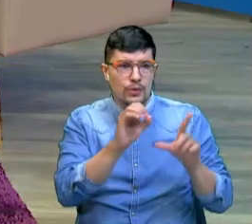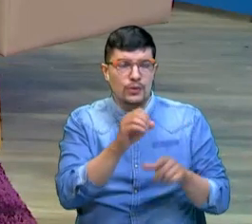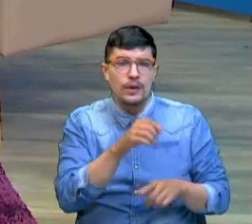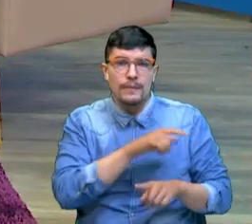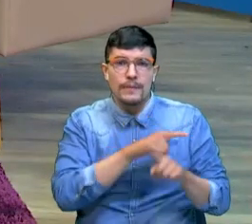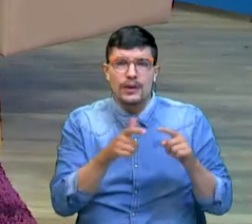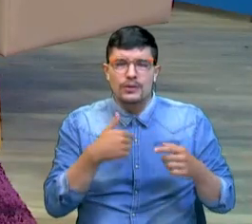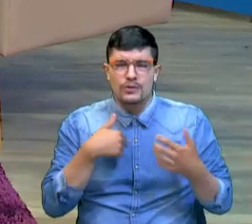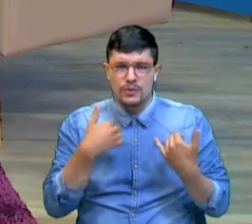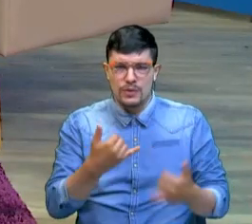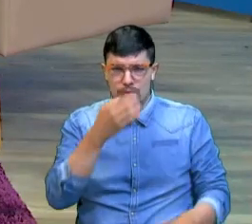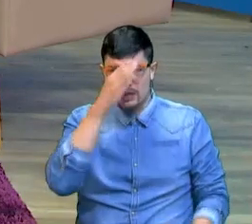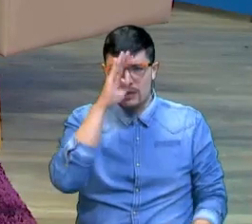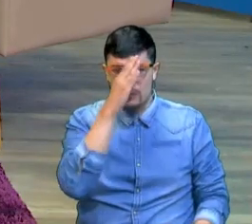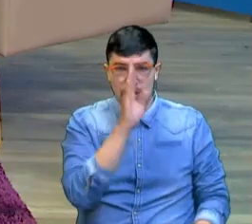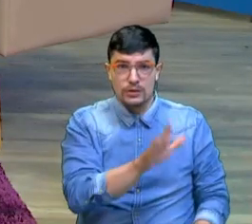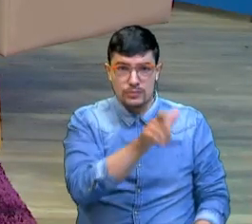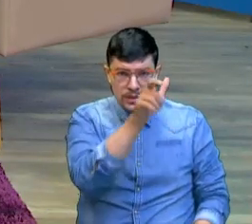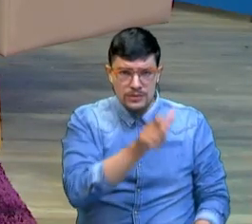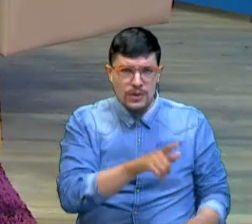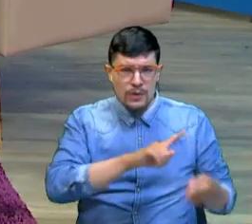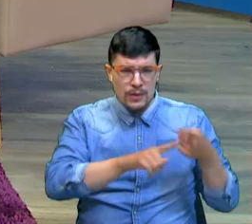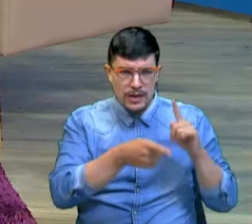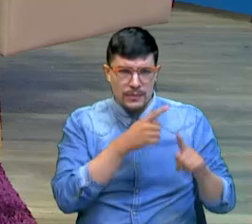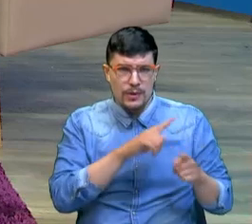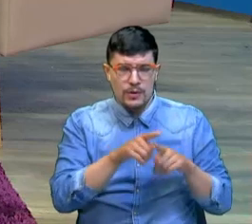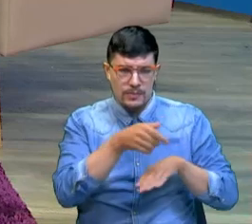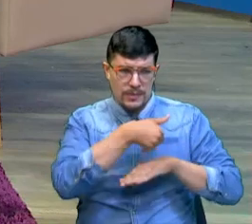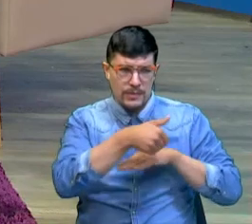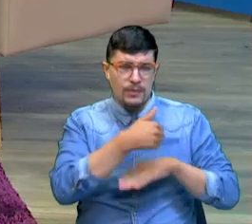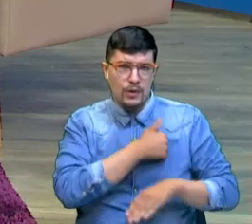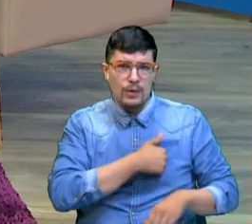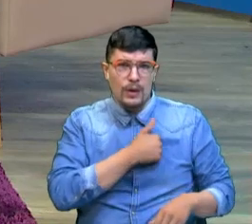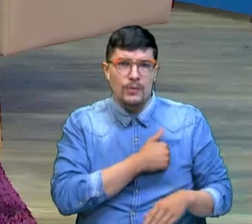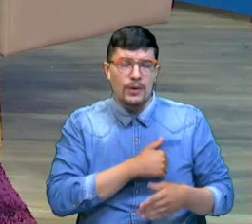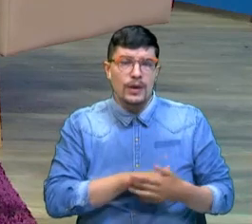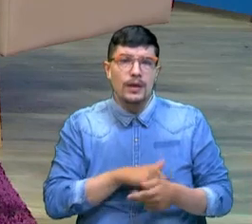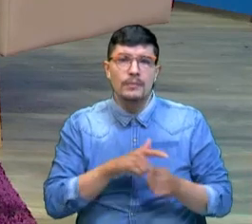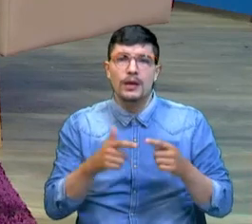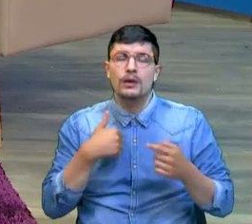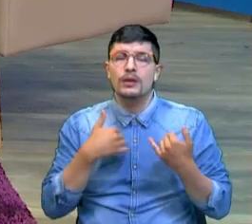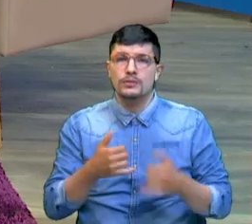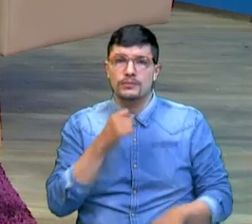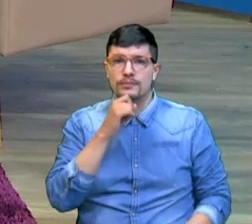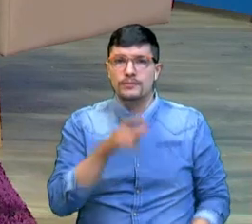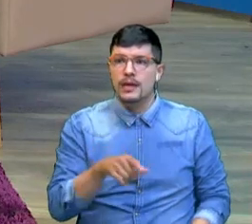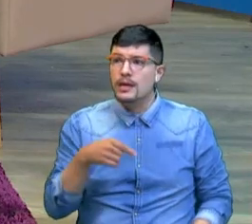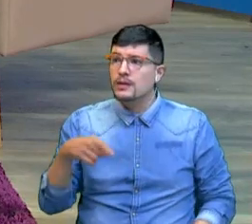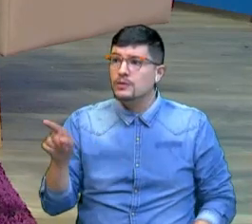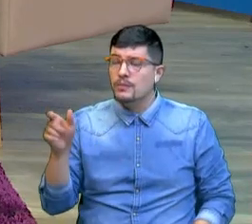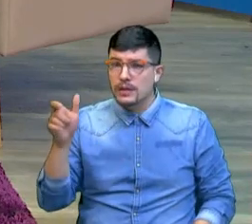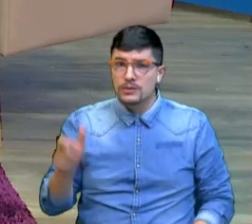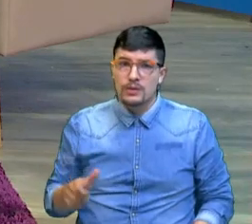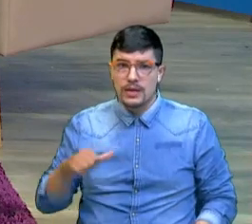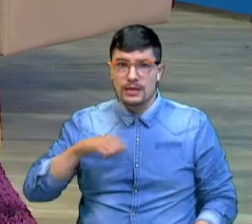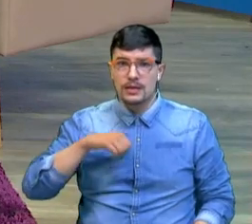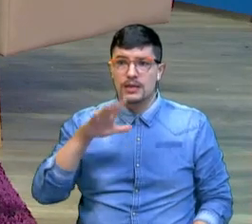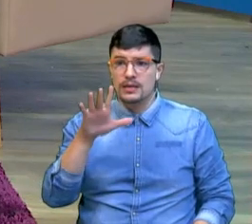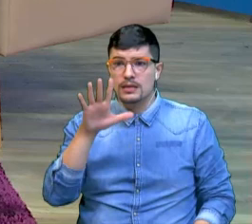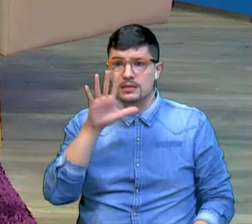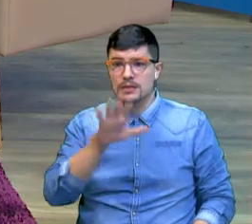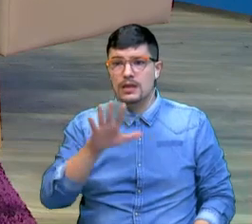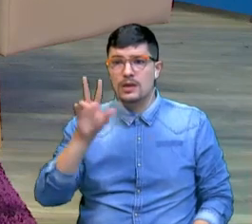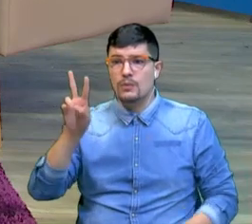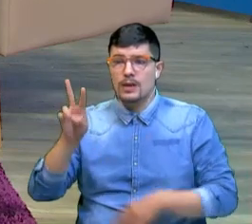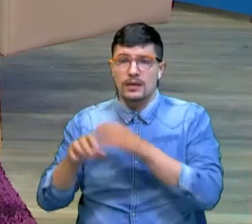es que tengo una duda. Pues es un amigo, me pidió favor que le hiciera la pregunta al doctor, y es lo siguiente: él tiene 52 años.